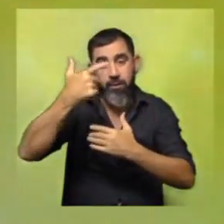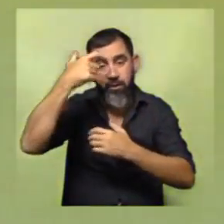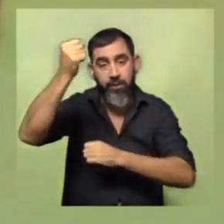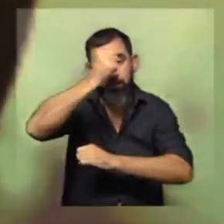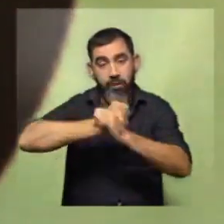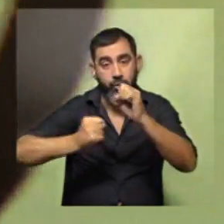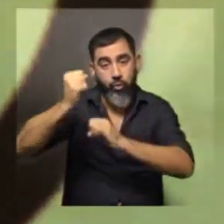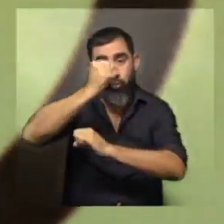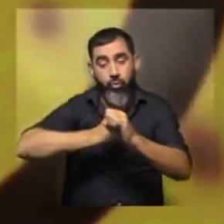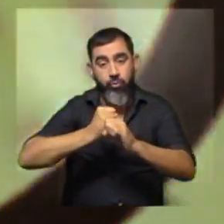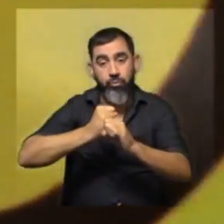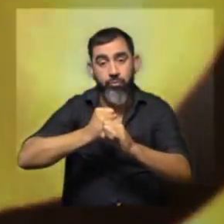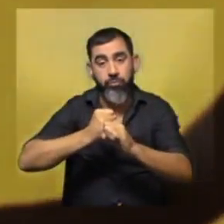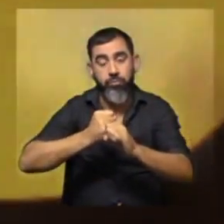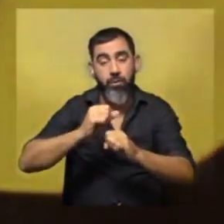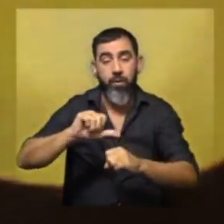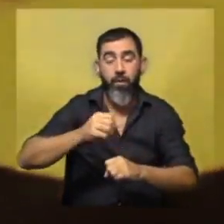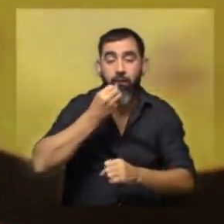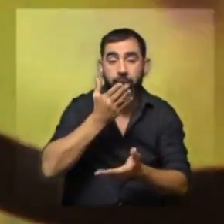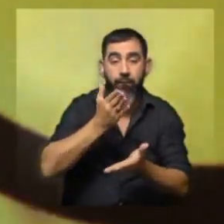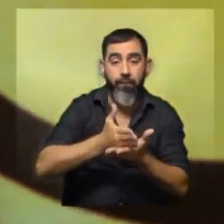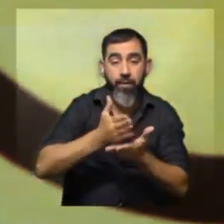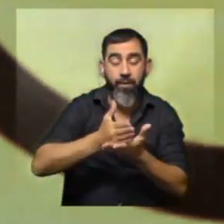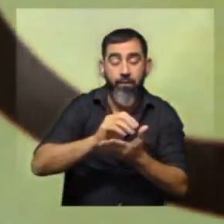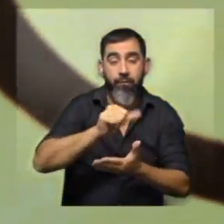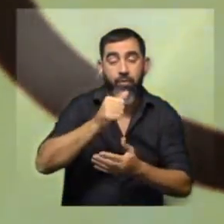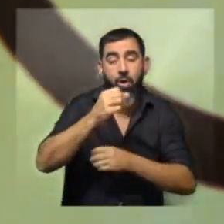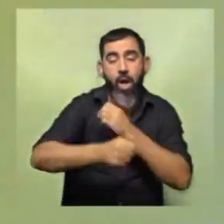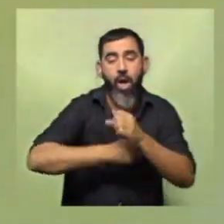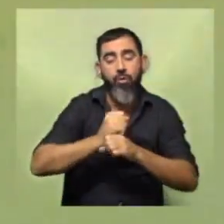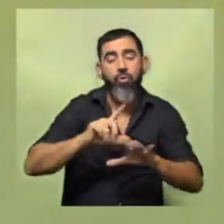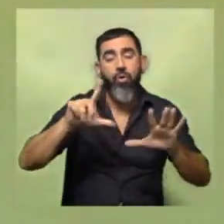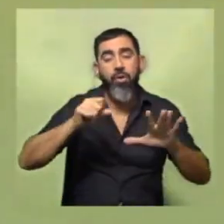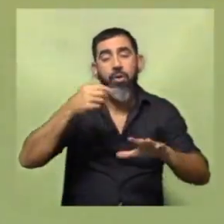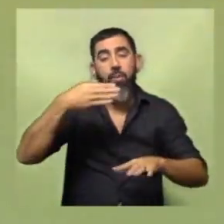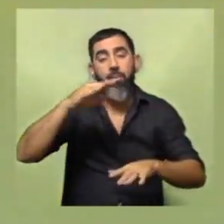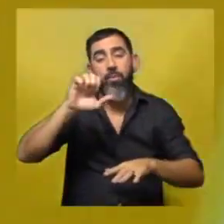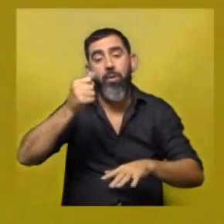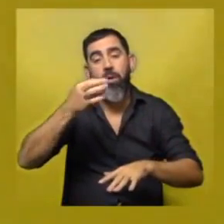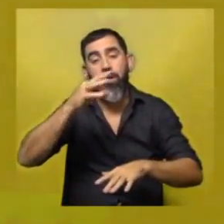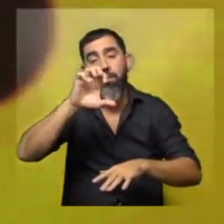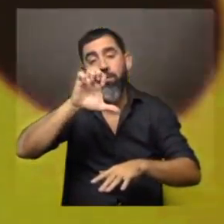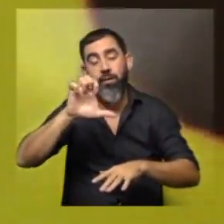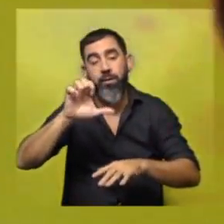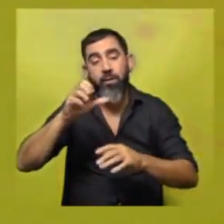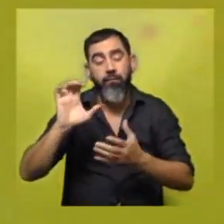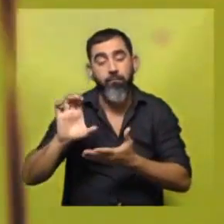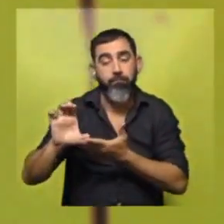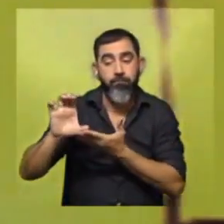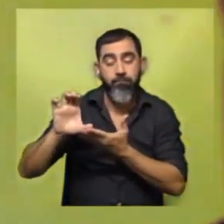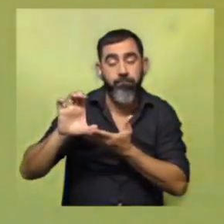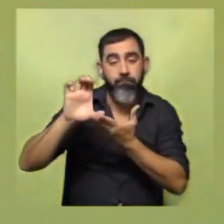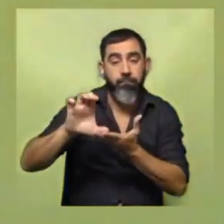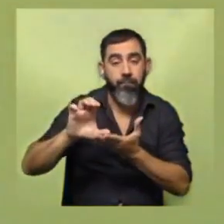tecnológicos. Desde las ganancias de los Beatles, ya en el año 70, invertidas por la compañía discográfica EMI